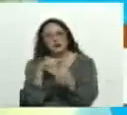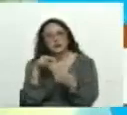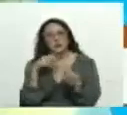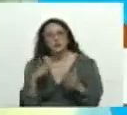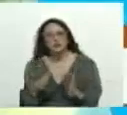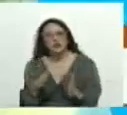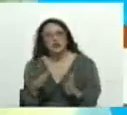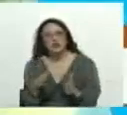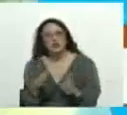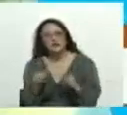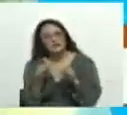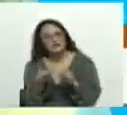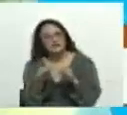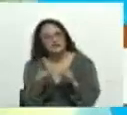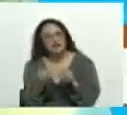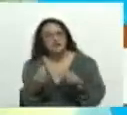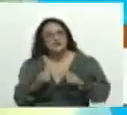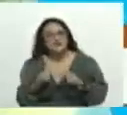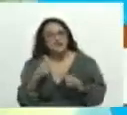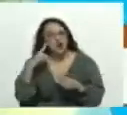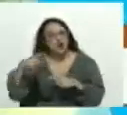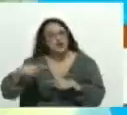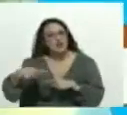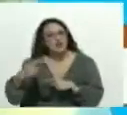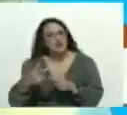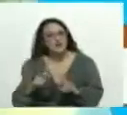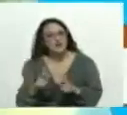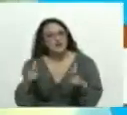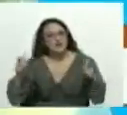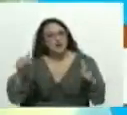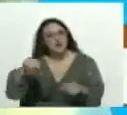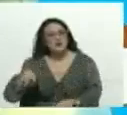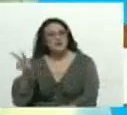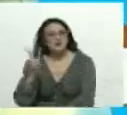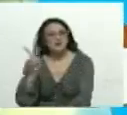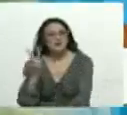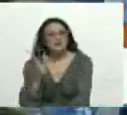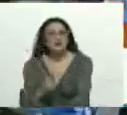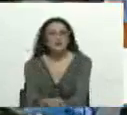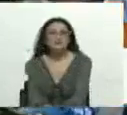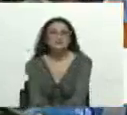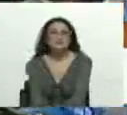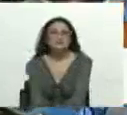y sigue vigente vivo cada día creciendo aquí en Venezuela